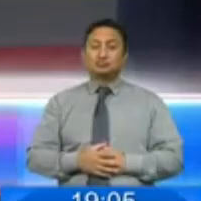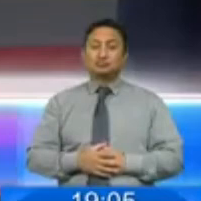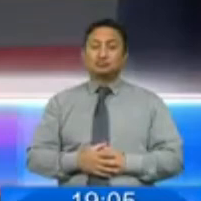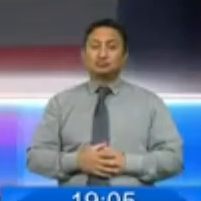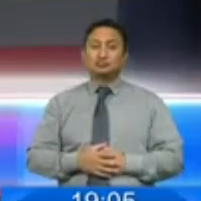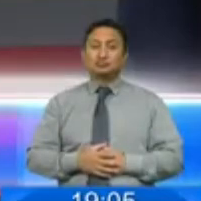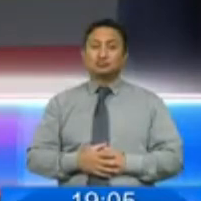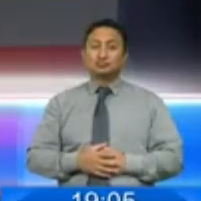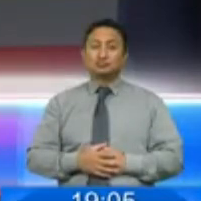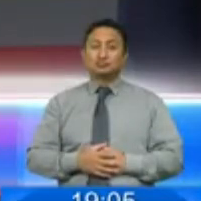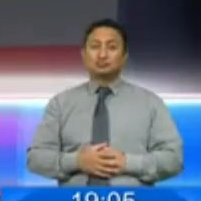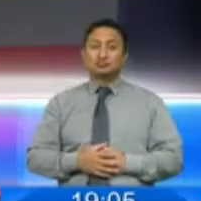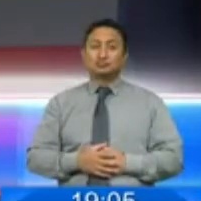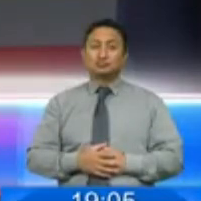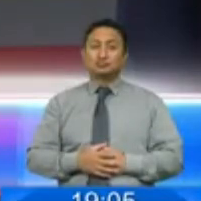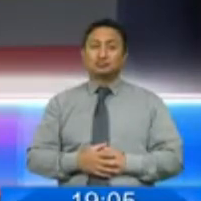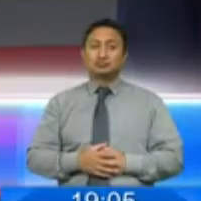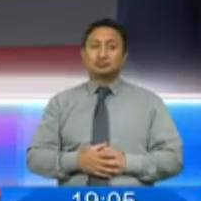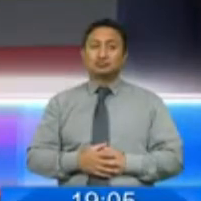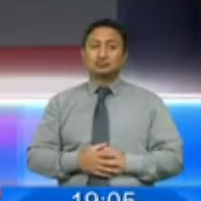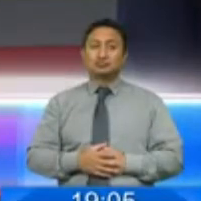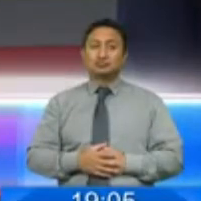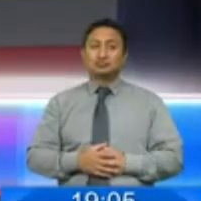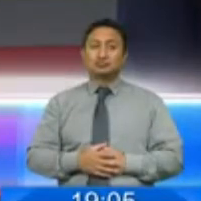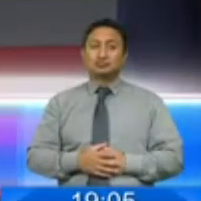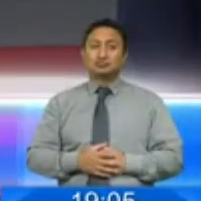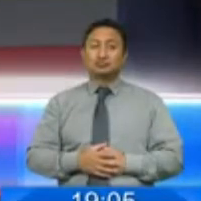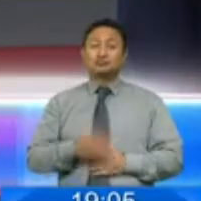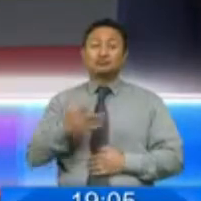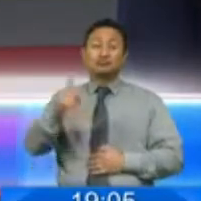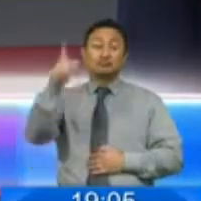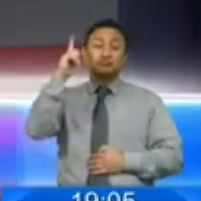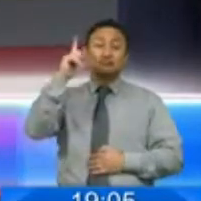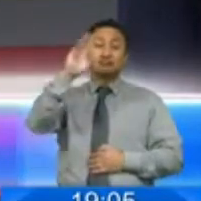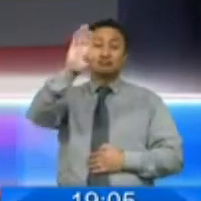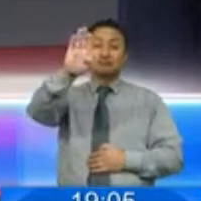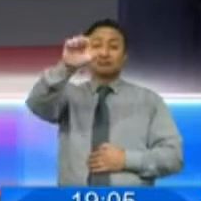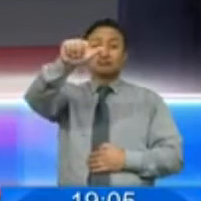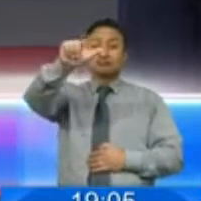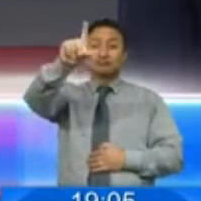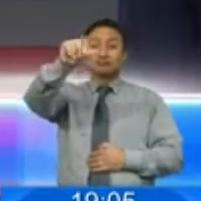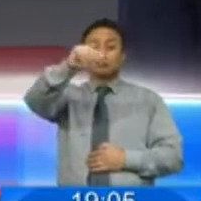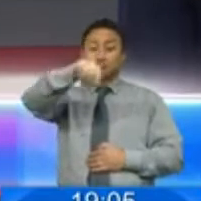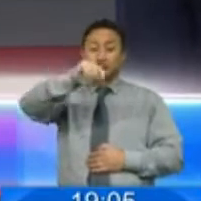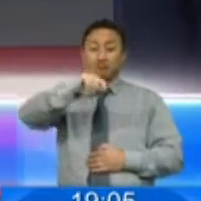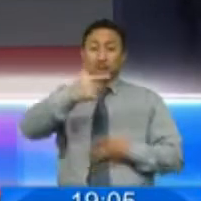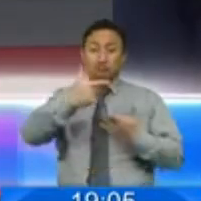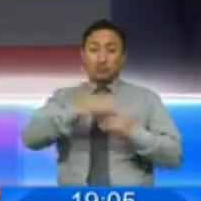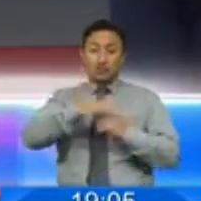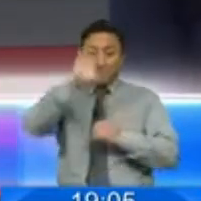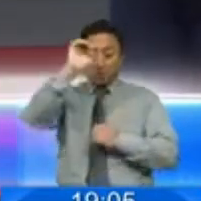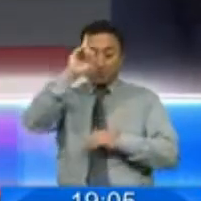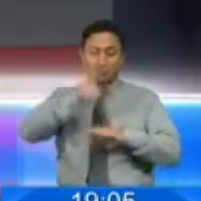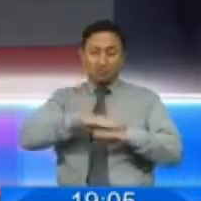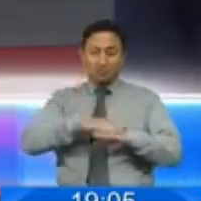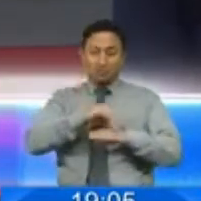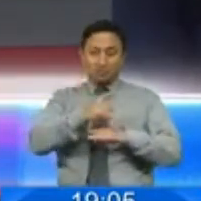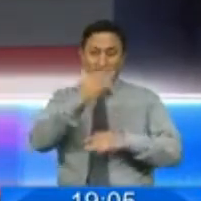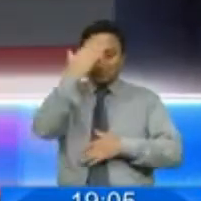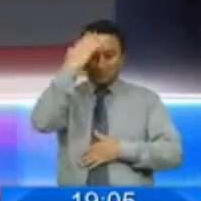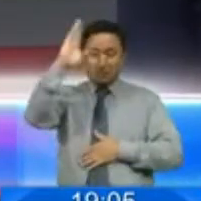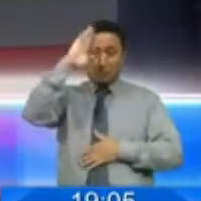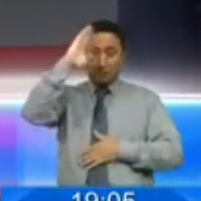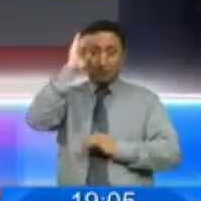Los pronunciamientos desde las defensas del activista político Fernando Valde y de Rafael Correa nos hicieron esperar tras conocerse que la